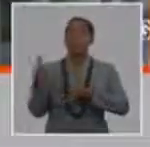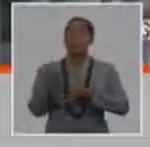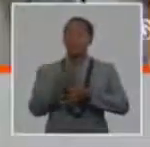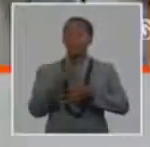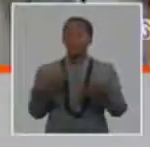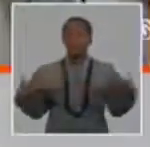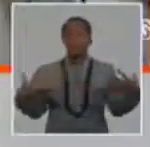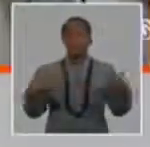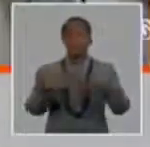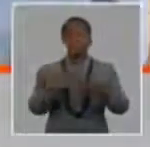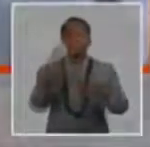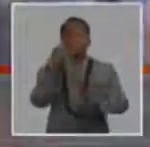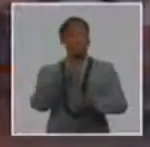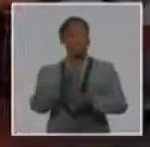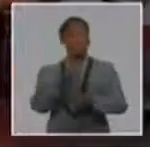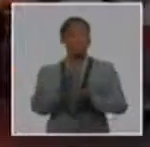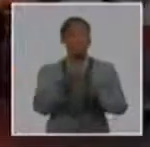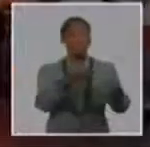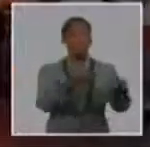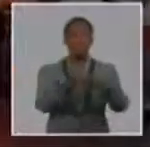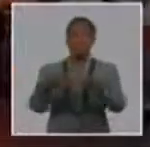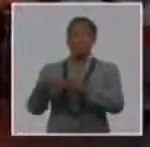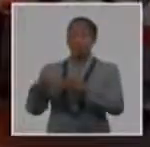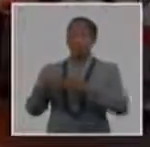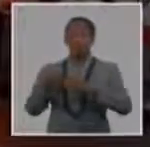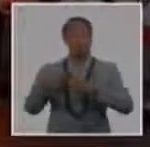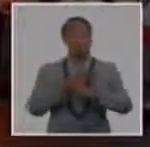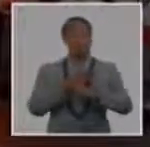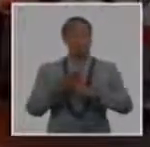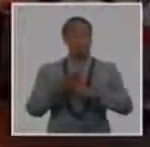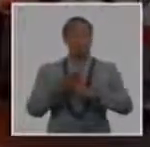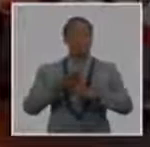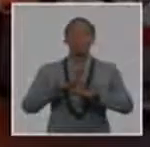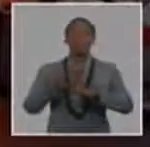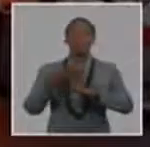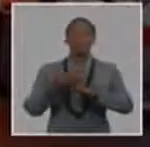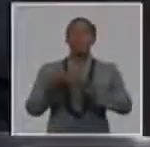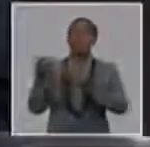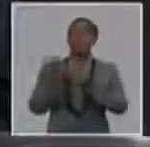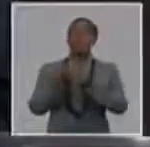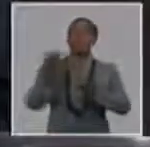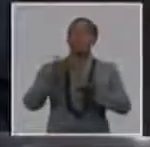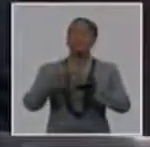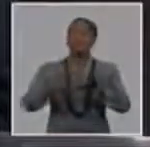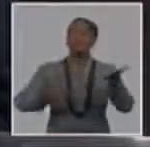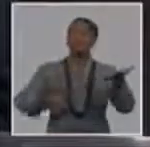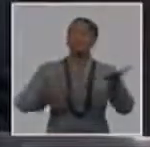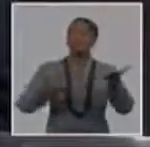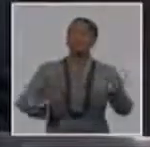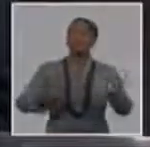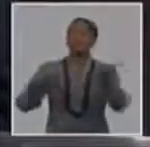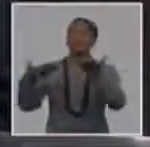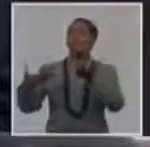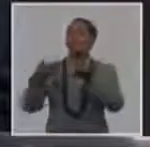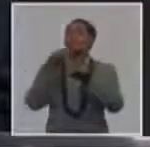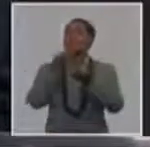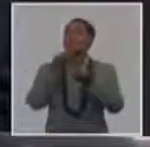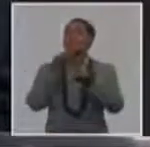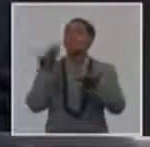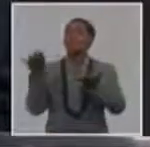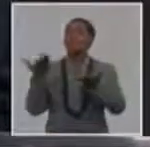el viceministro mencionaba las patentes, que se exige tener al menos una patente al año. Podemos